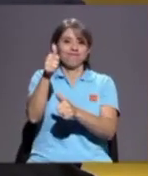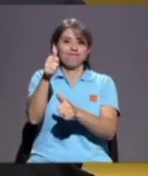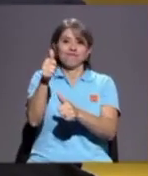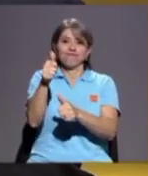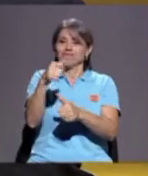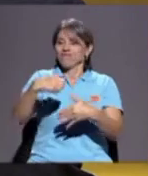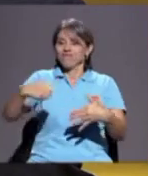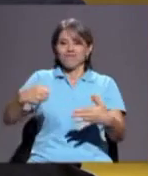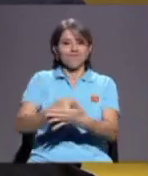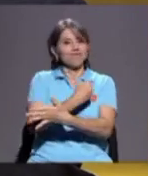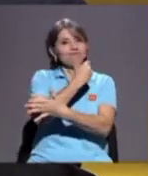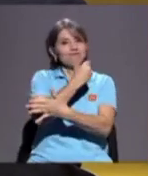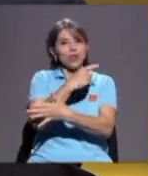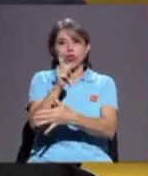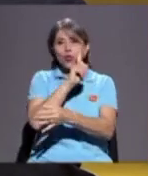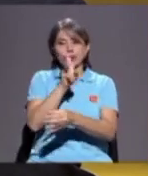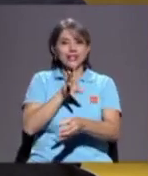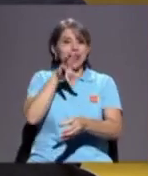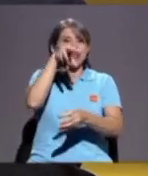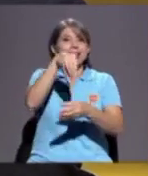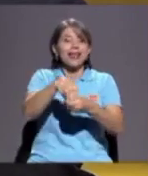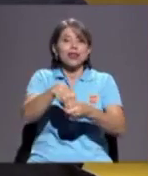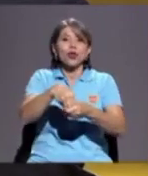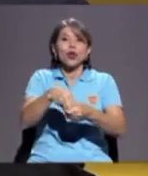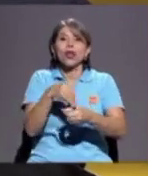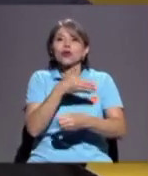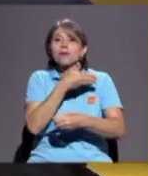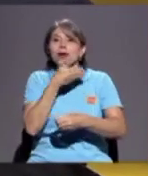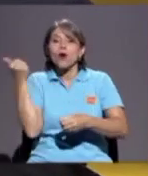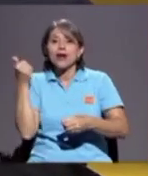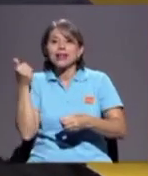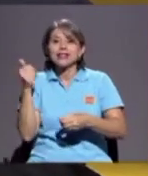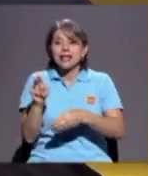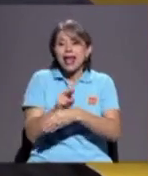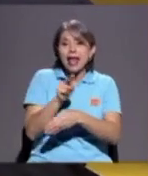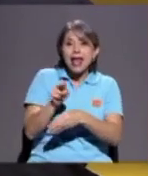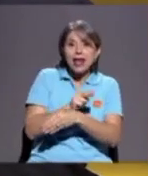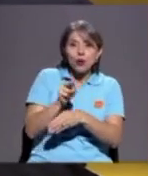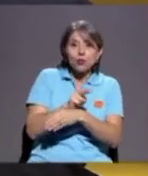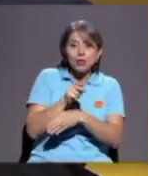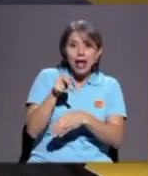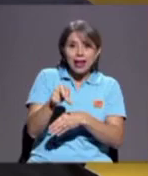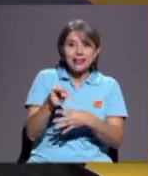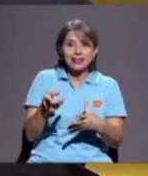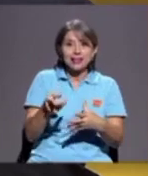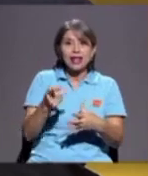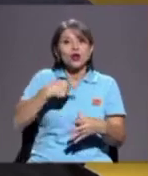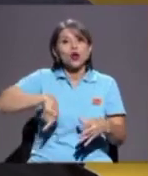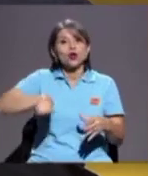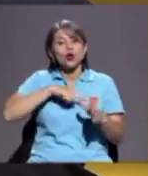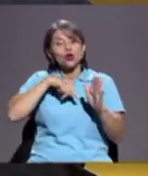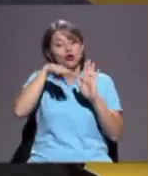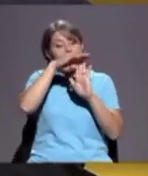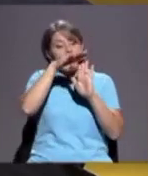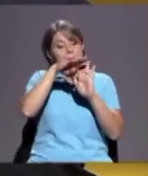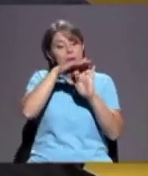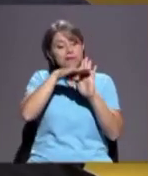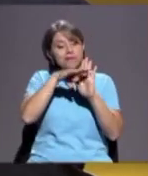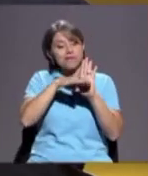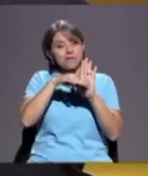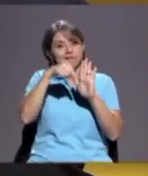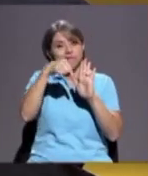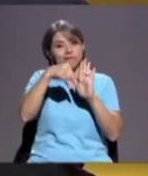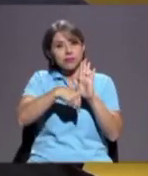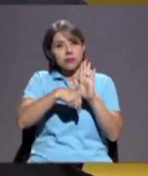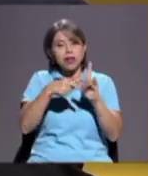mejores ejecutores. Es decir, estamos todavía incluso en la tabla para abajo, ¿verdad? Desde el punto de vista de la